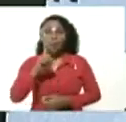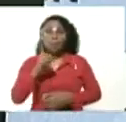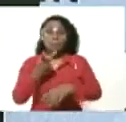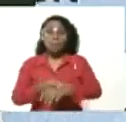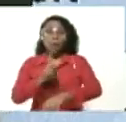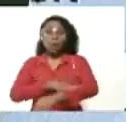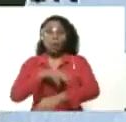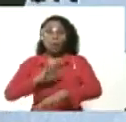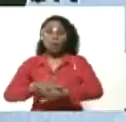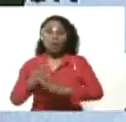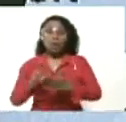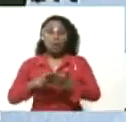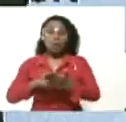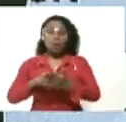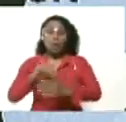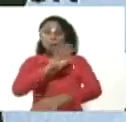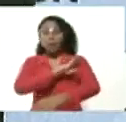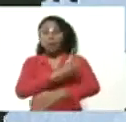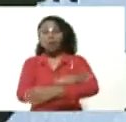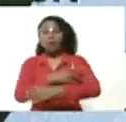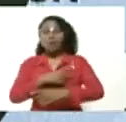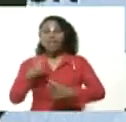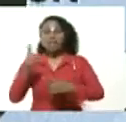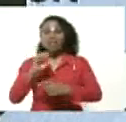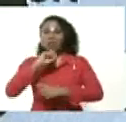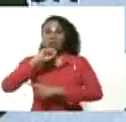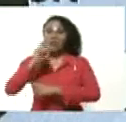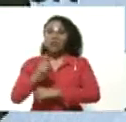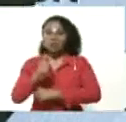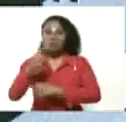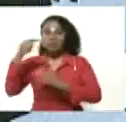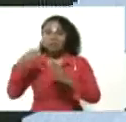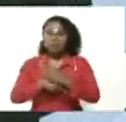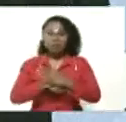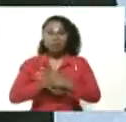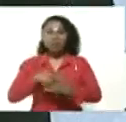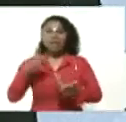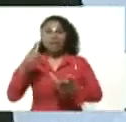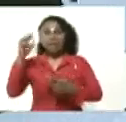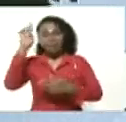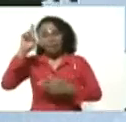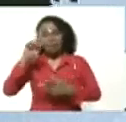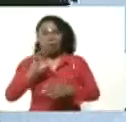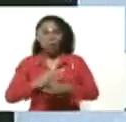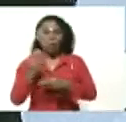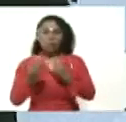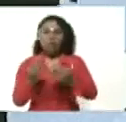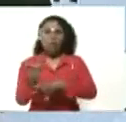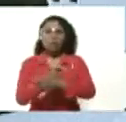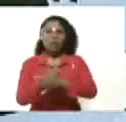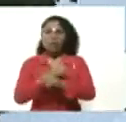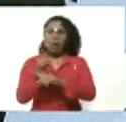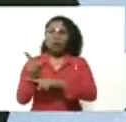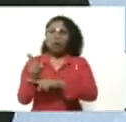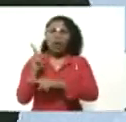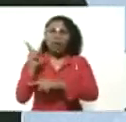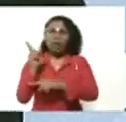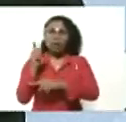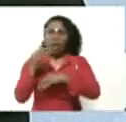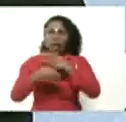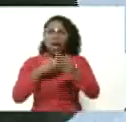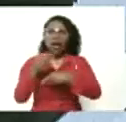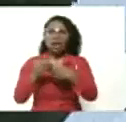recuperan el poder, regresan con afán de venganza, llenos de odio de clase y de raza, como si cuando no gobiernan ellos les